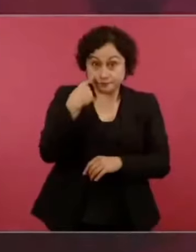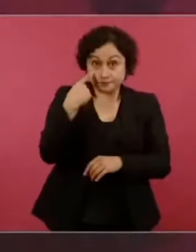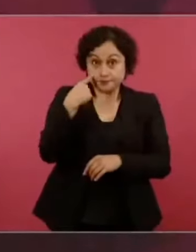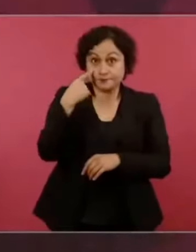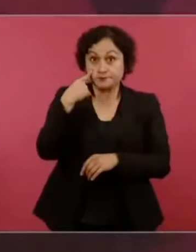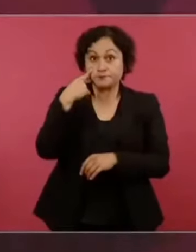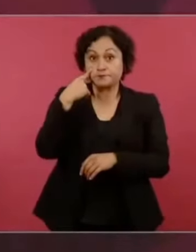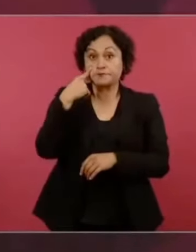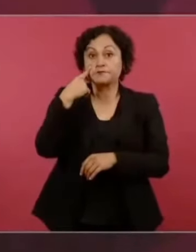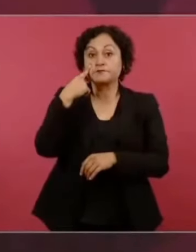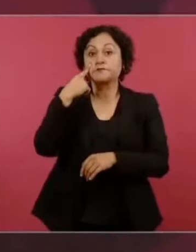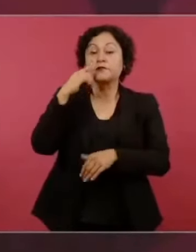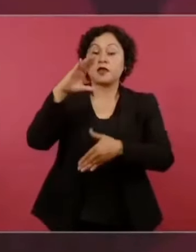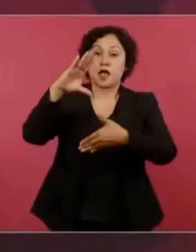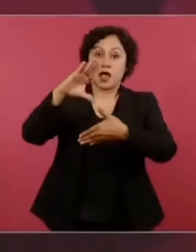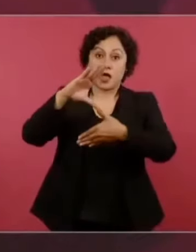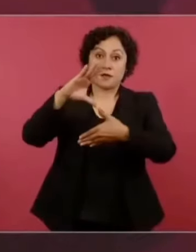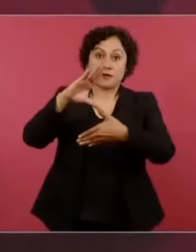la doctrina Monroe.